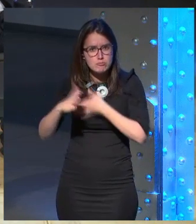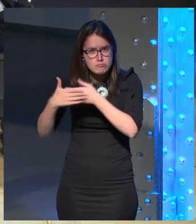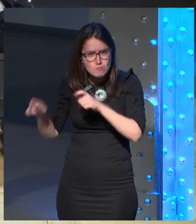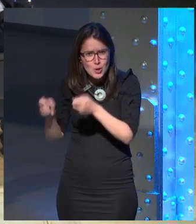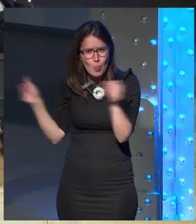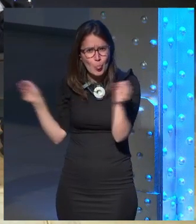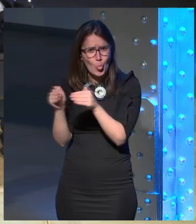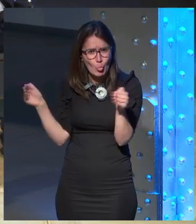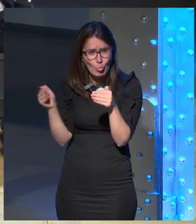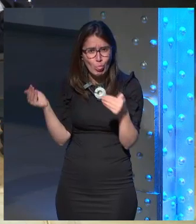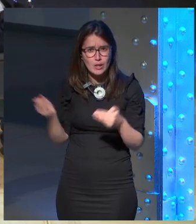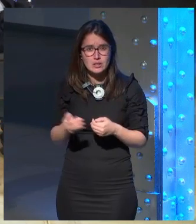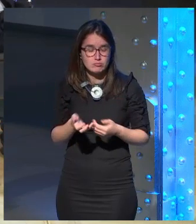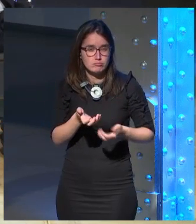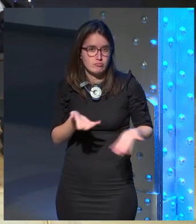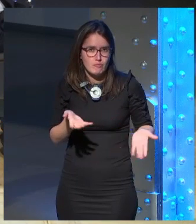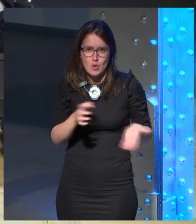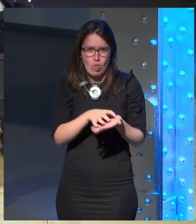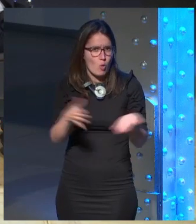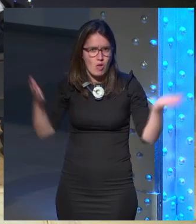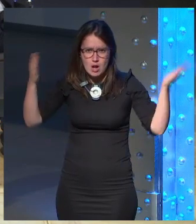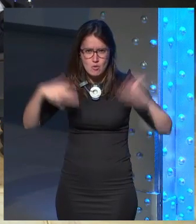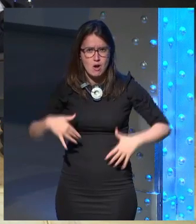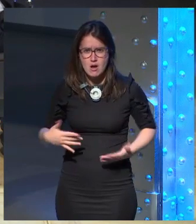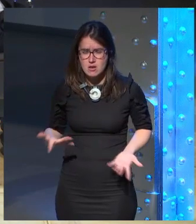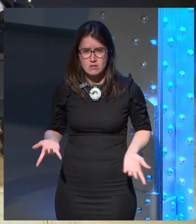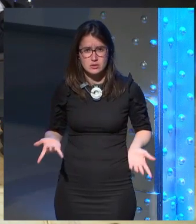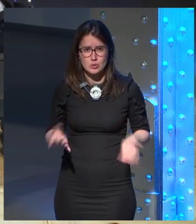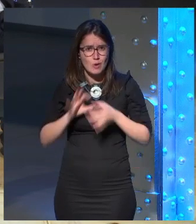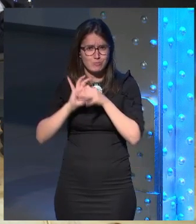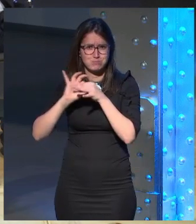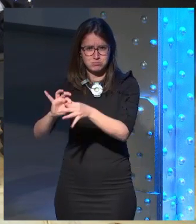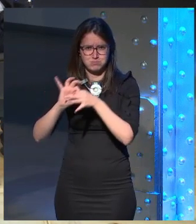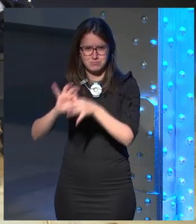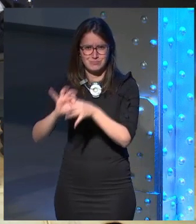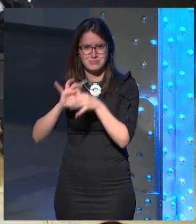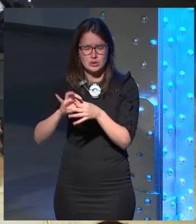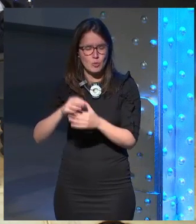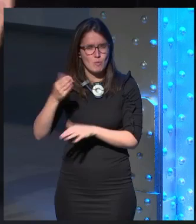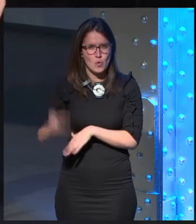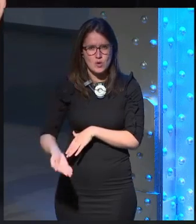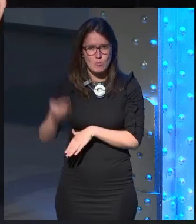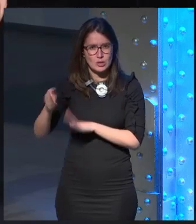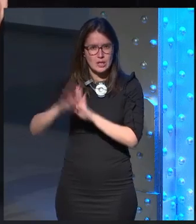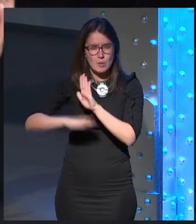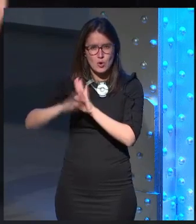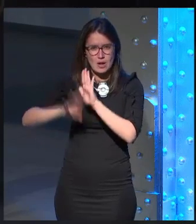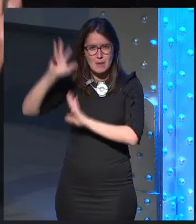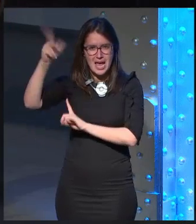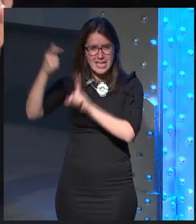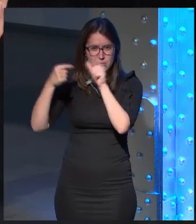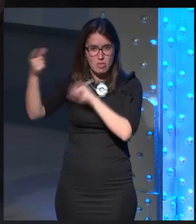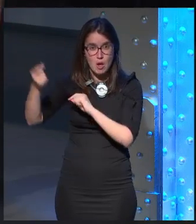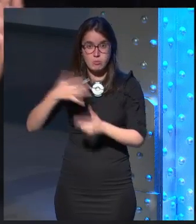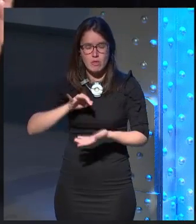cerrado, muy pequeño, sin lugar a dudas, une a la gente. Y eso es una cosa muy importante del programa espacial, que